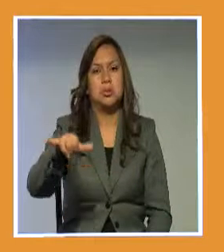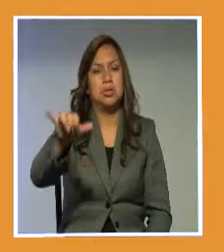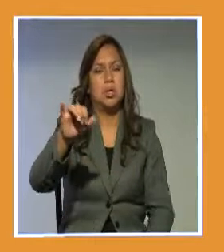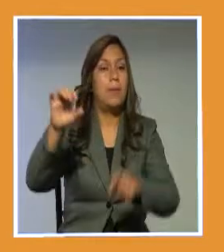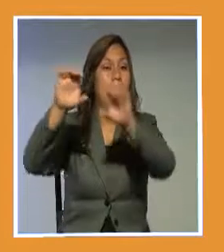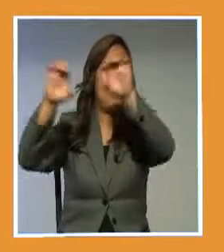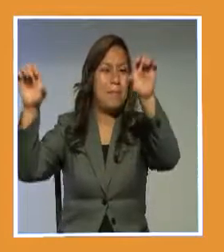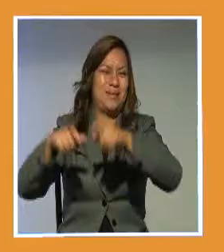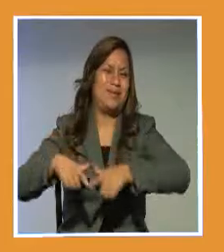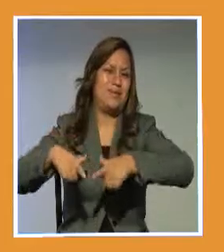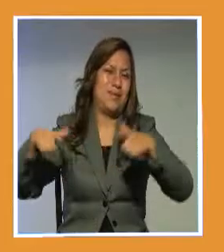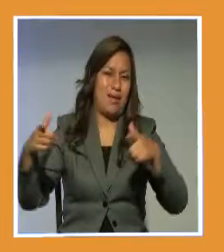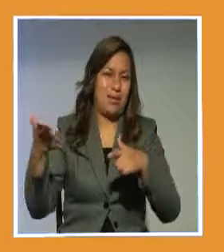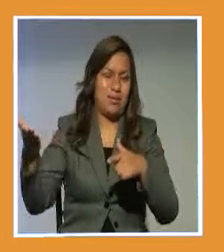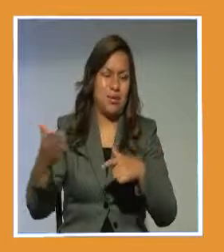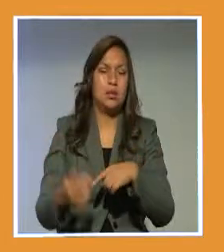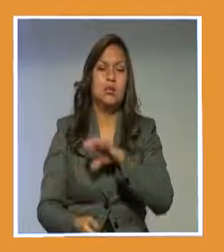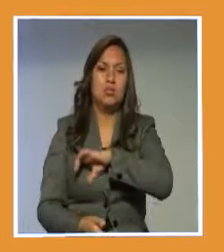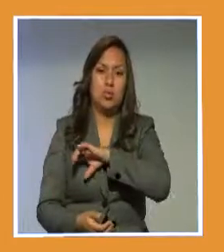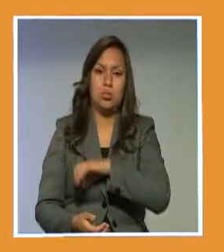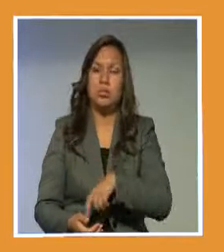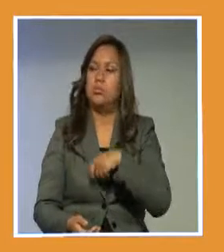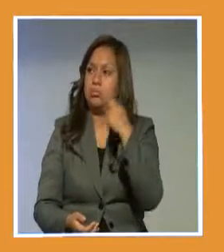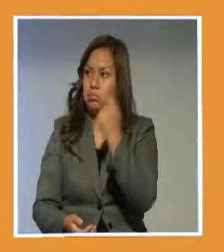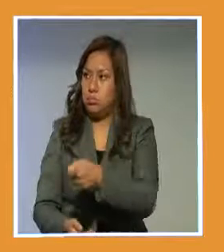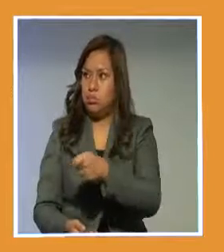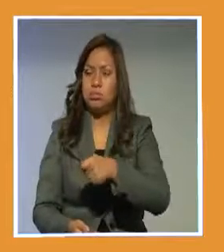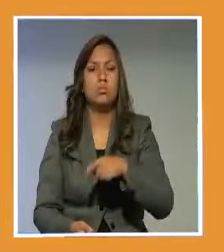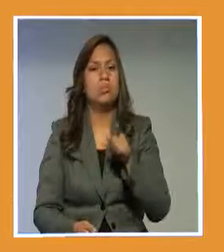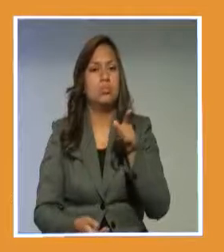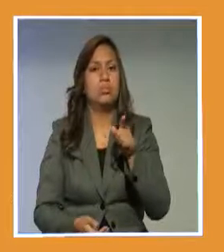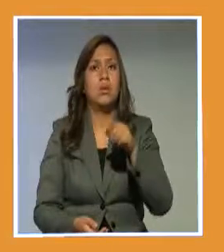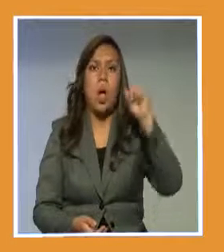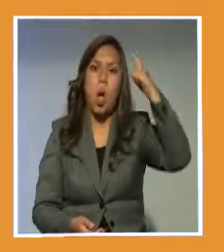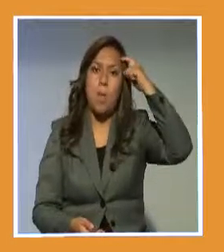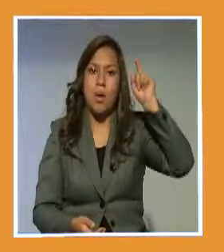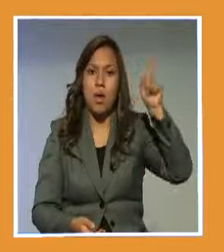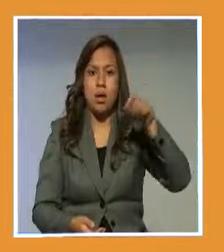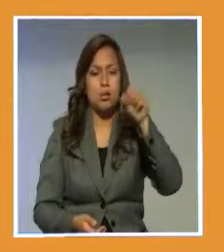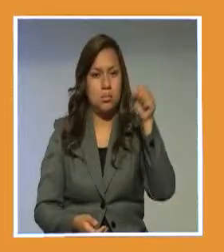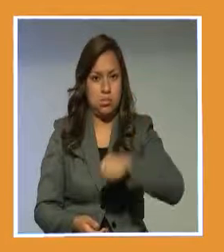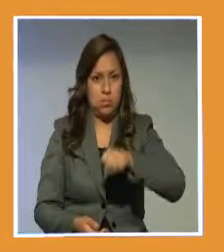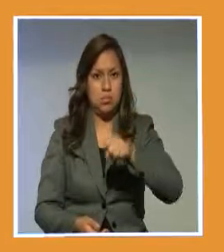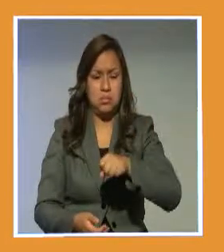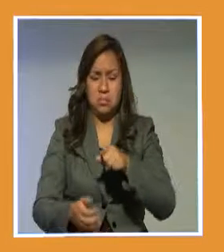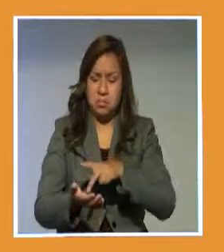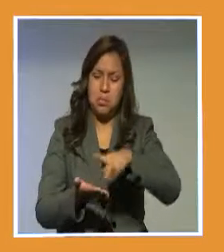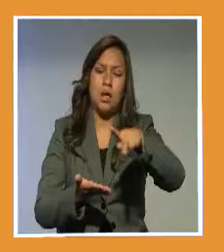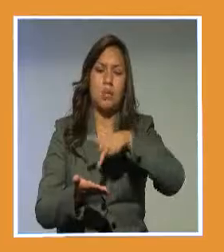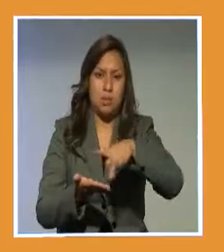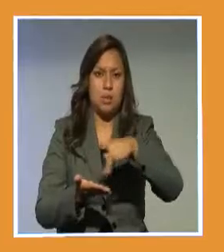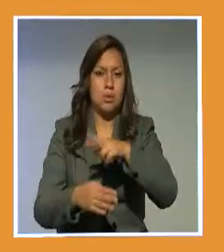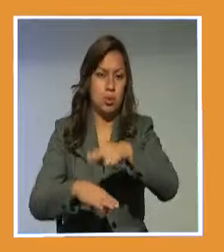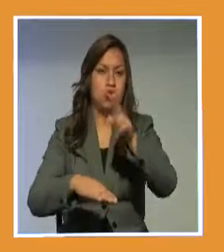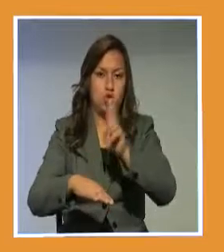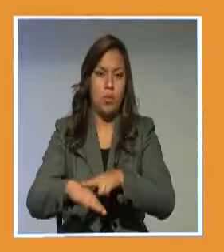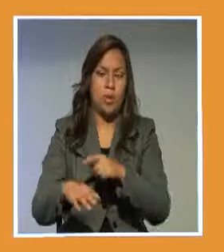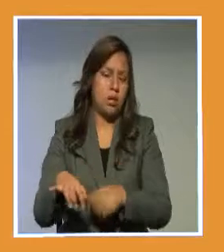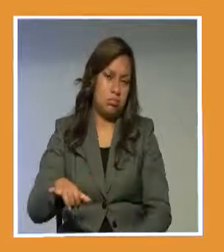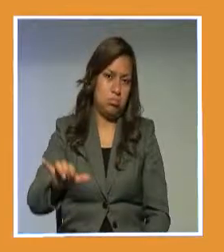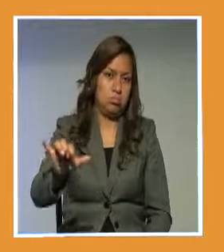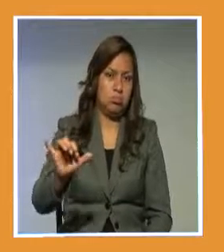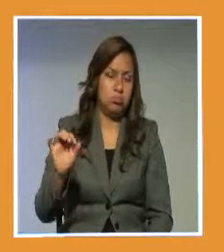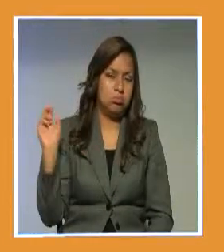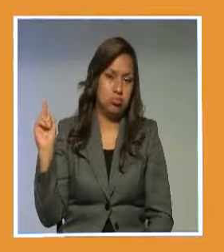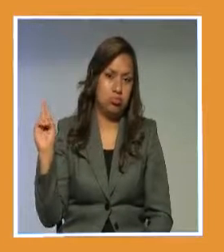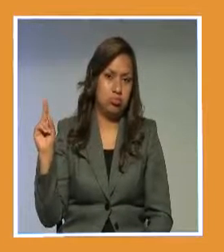los municipios, el impuesto ordinario, y lo que se exceptúa es el impuesto extraordinario. Por lo tanto, nosotros estamos también precautelando